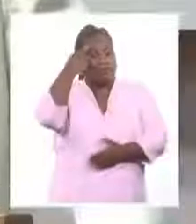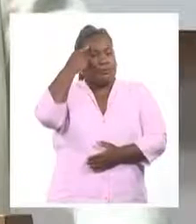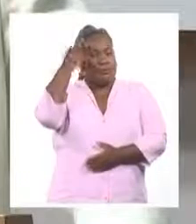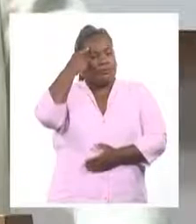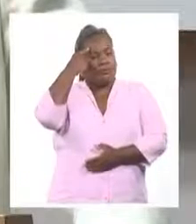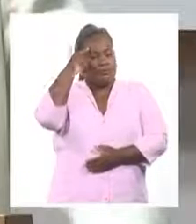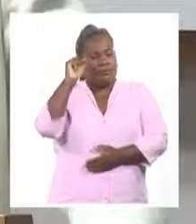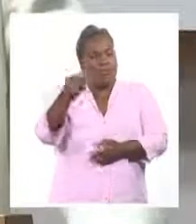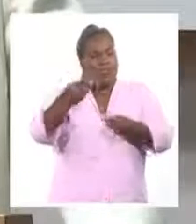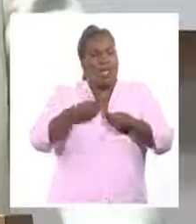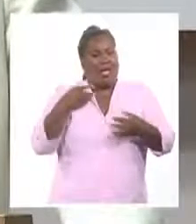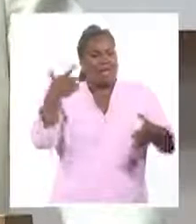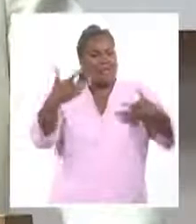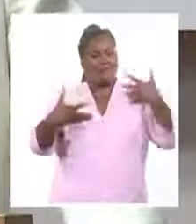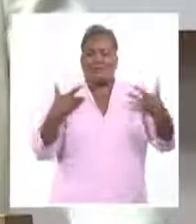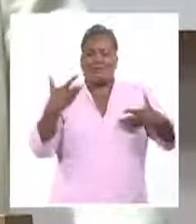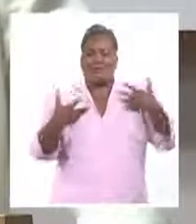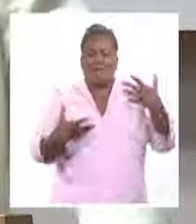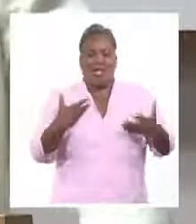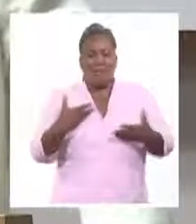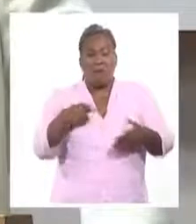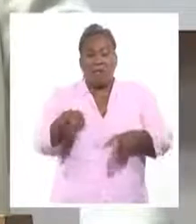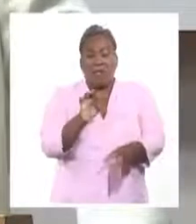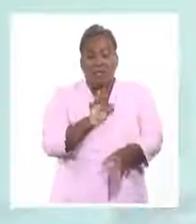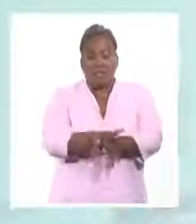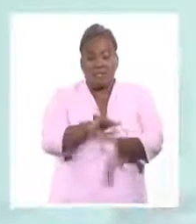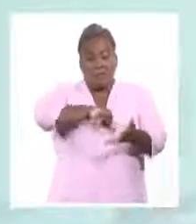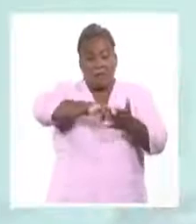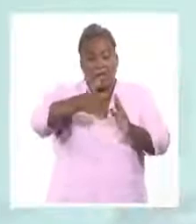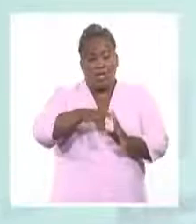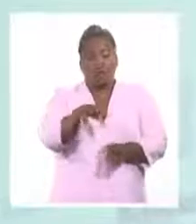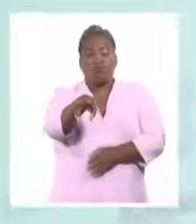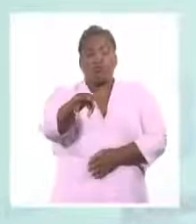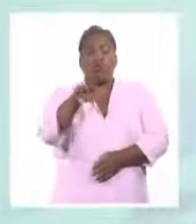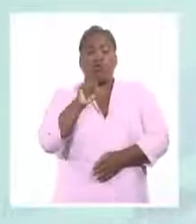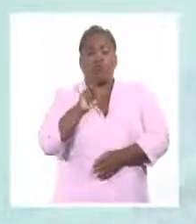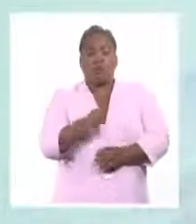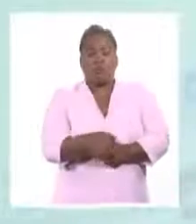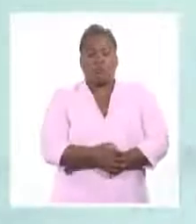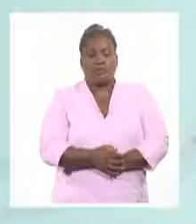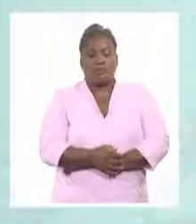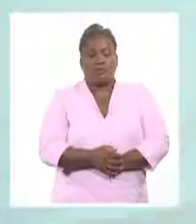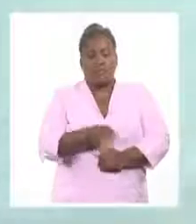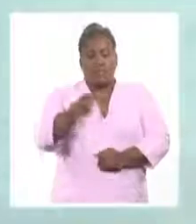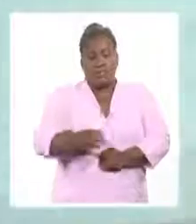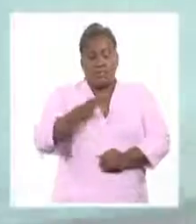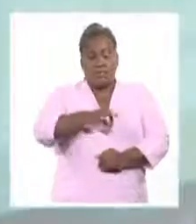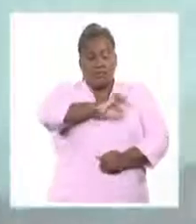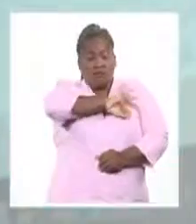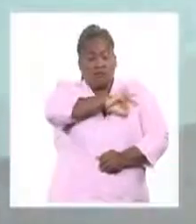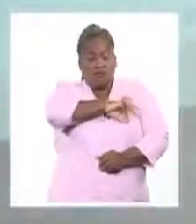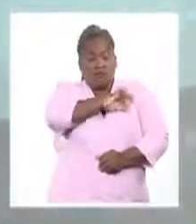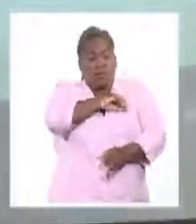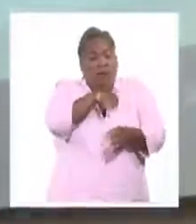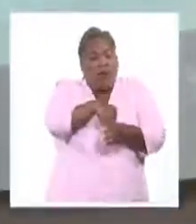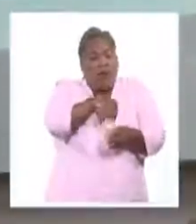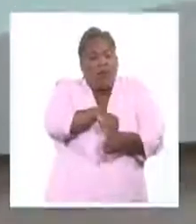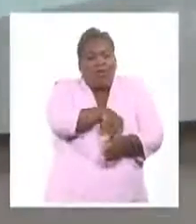nos llena de entusiasmo para emprender nuevos proyectos. Cada vez nos sentimos más partes de